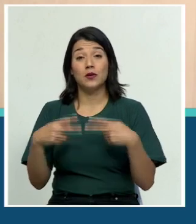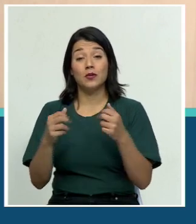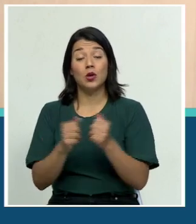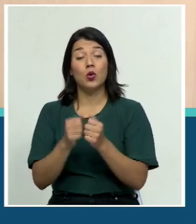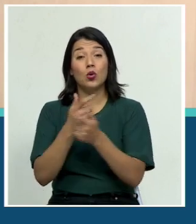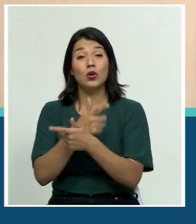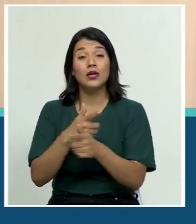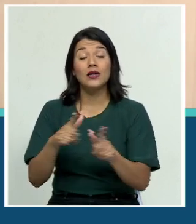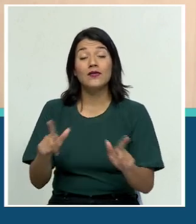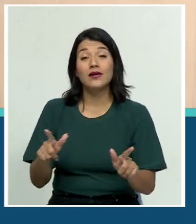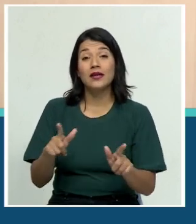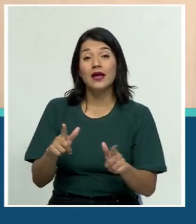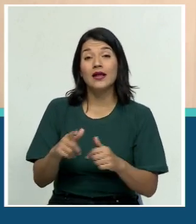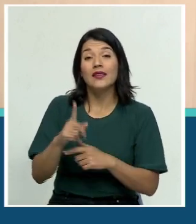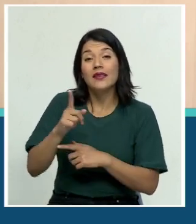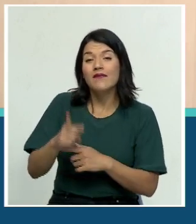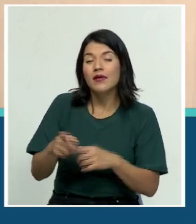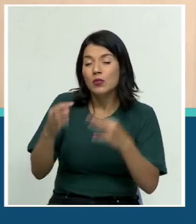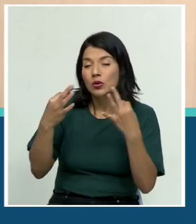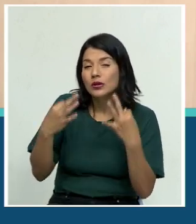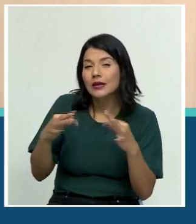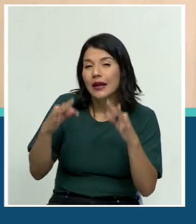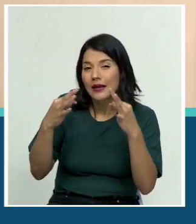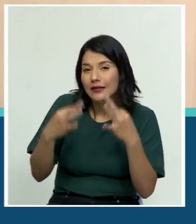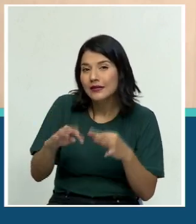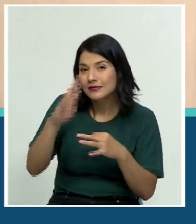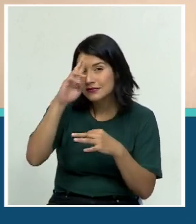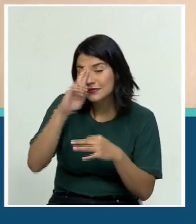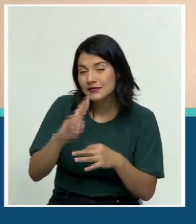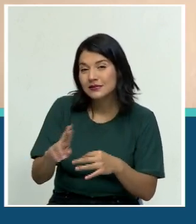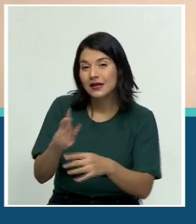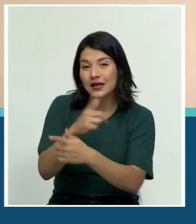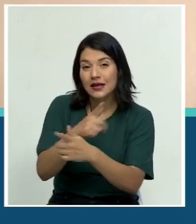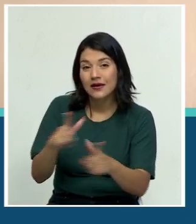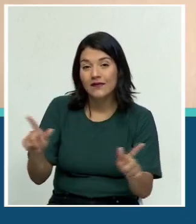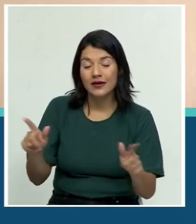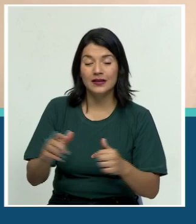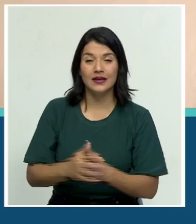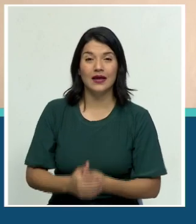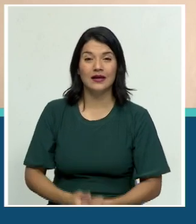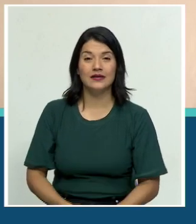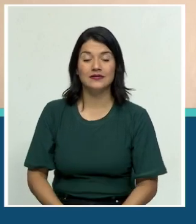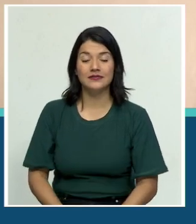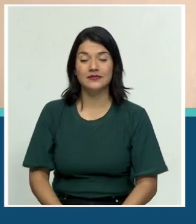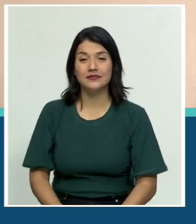deber, procurar la libertad, Señor.